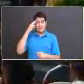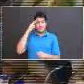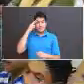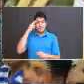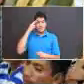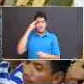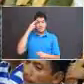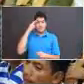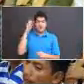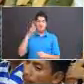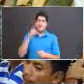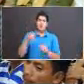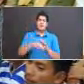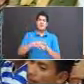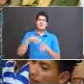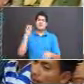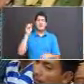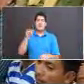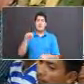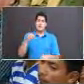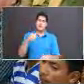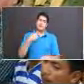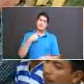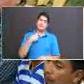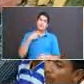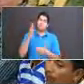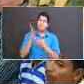¿De dónde sacó eso? De la Biblia.